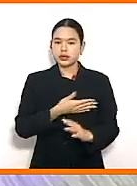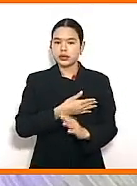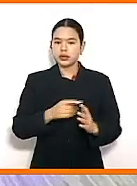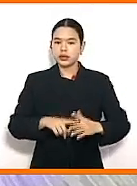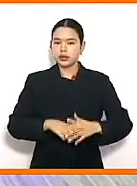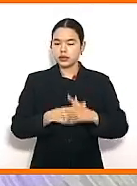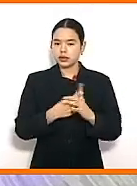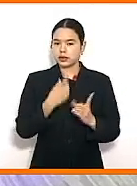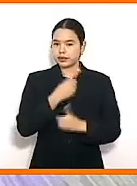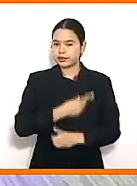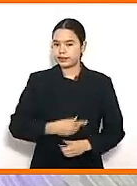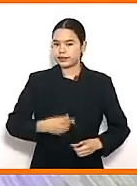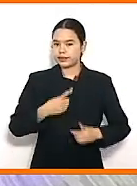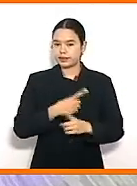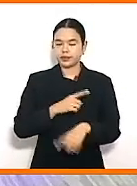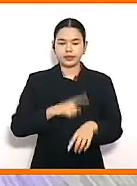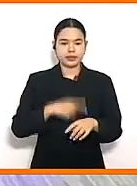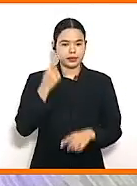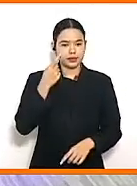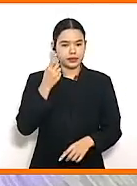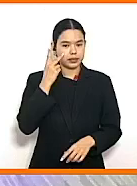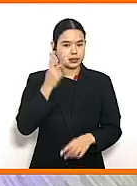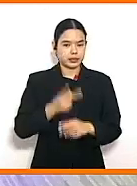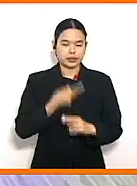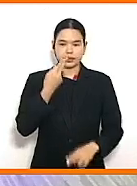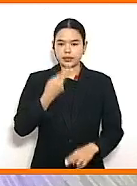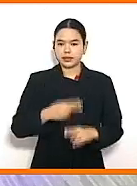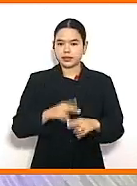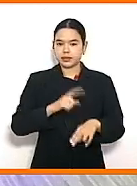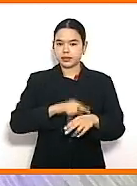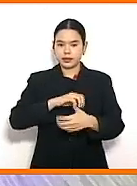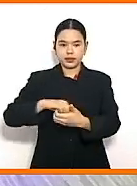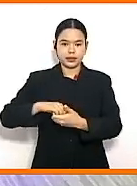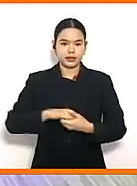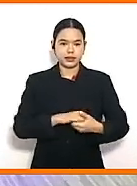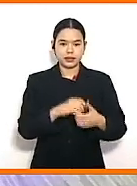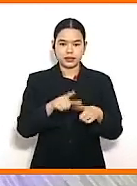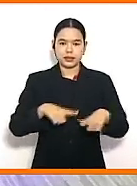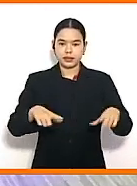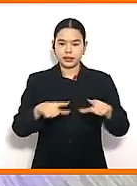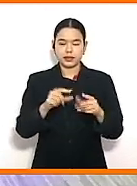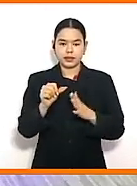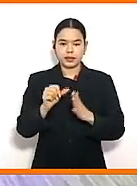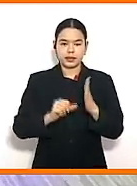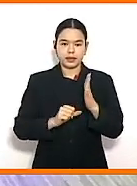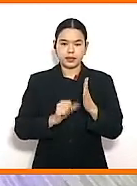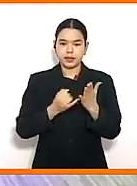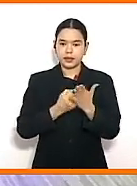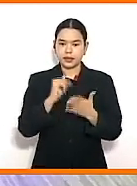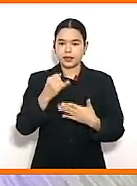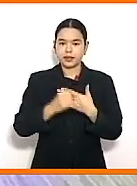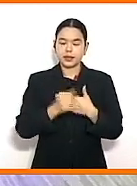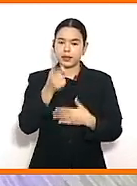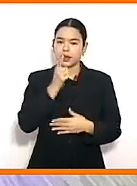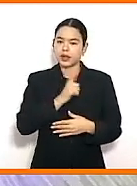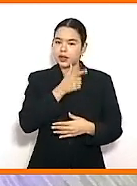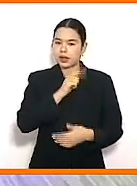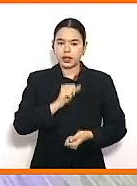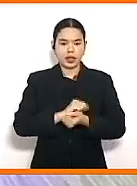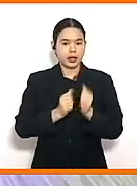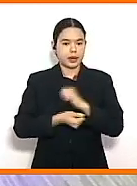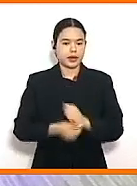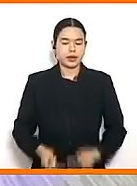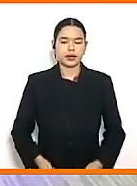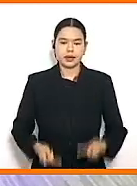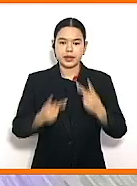la diversión, te mostramos un resumen de nuestro recorrido solidario en el mes de junio con el programa Loto Cambiando Vidas. Veamos más